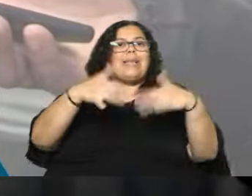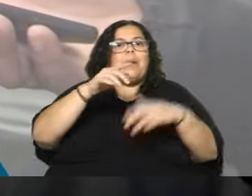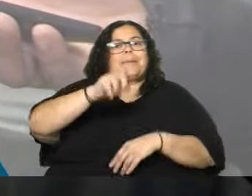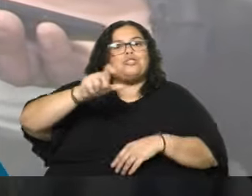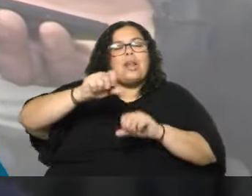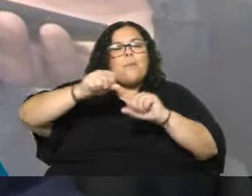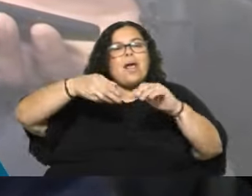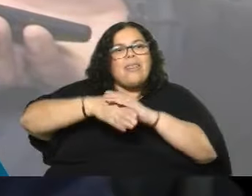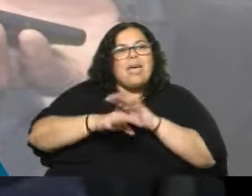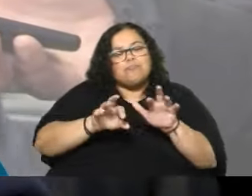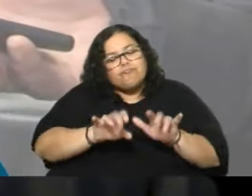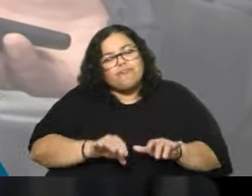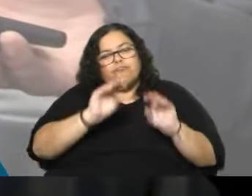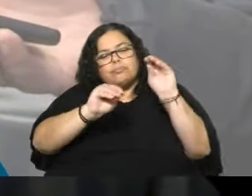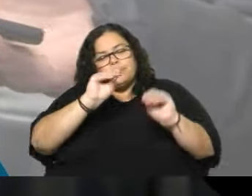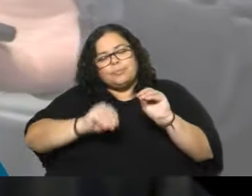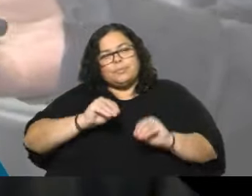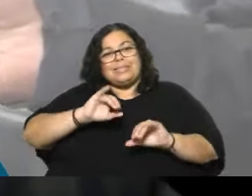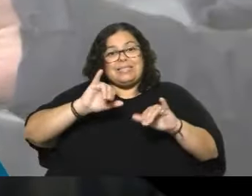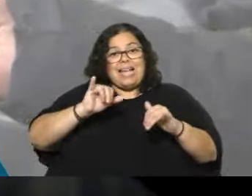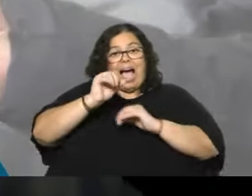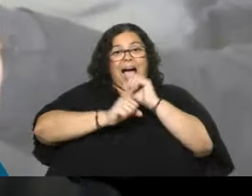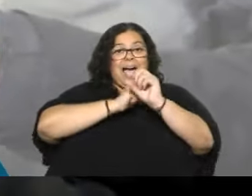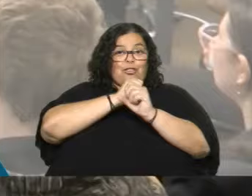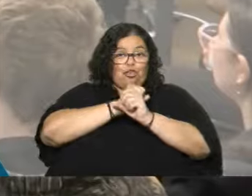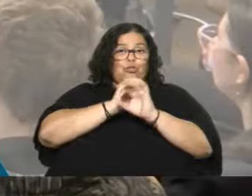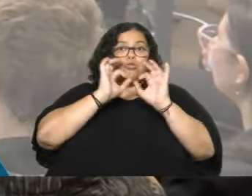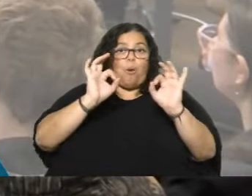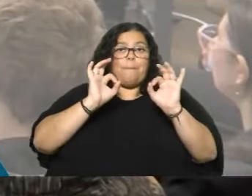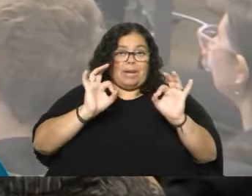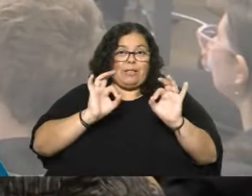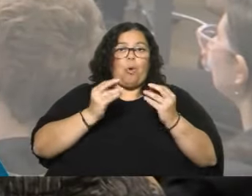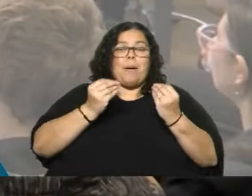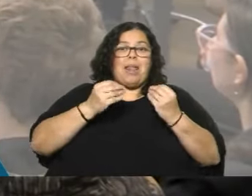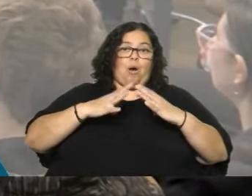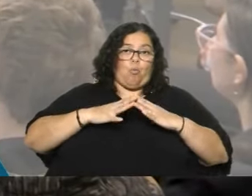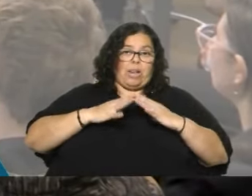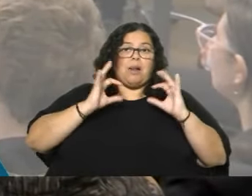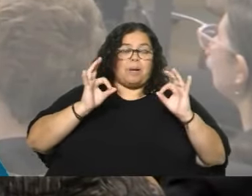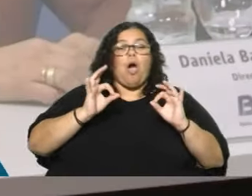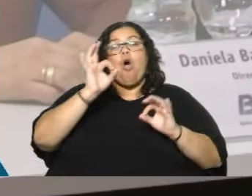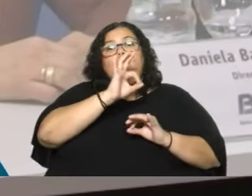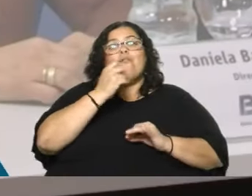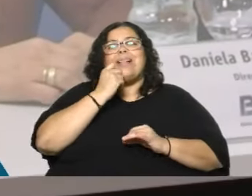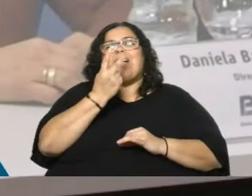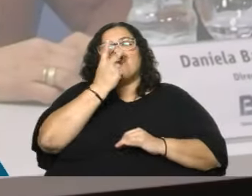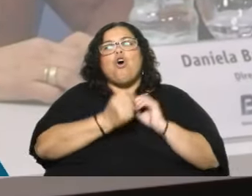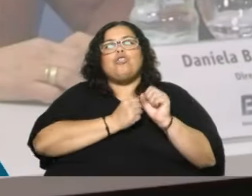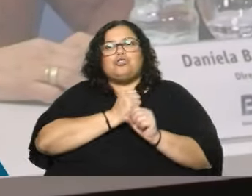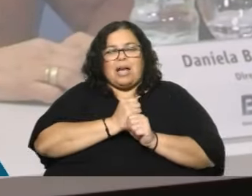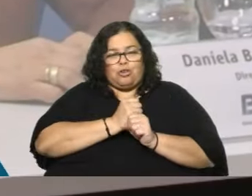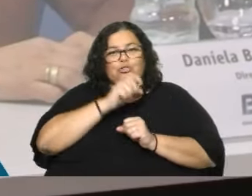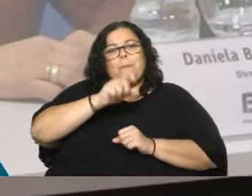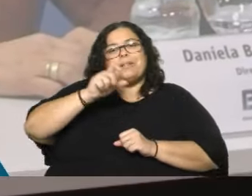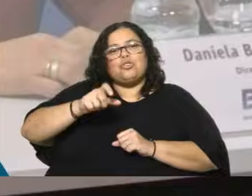Acceder a aquellas personas que tengan los años registrados en el banco para jubilarse o tengan estén a 2 años de hacerlo, o sea, personas que estén